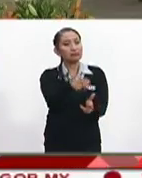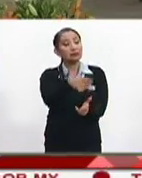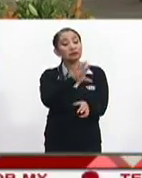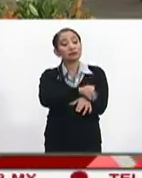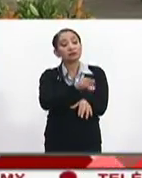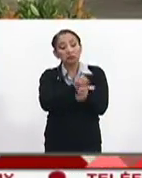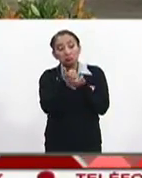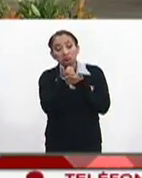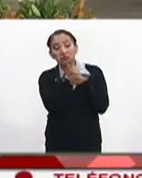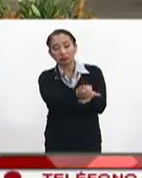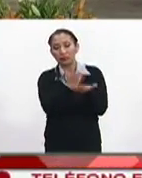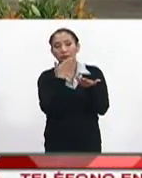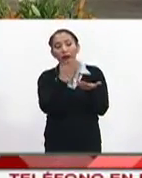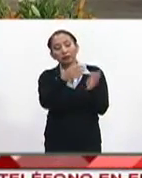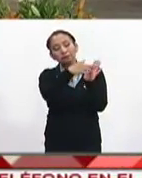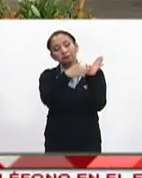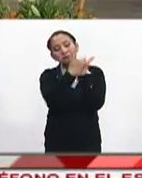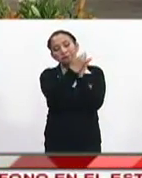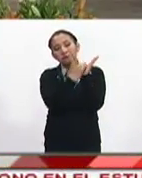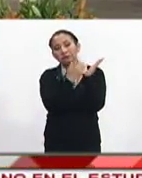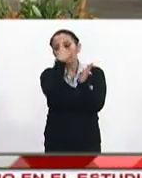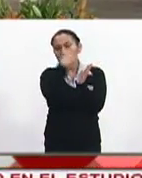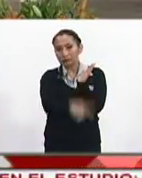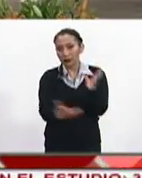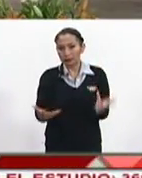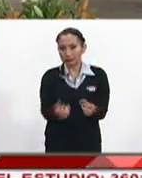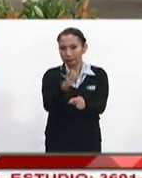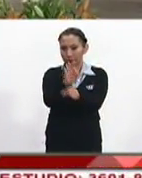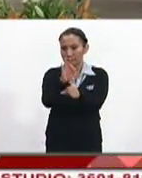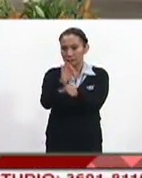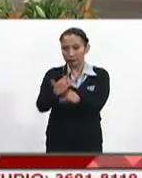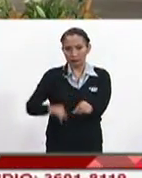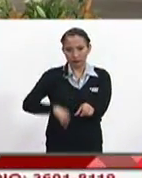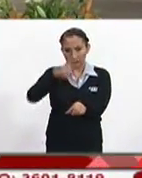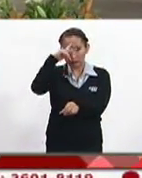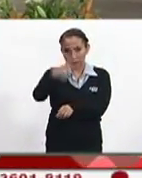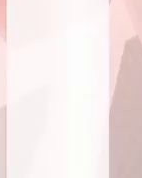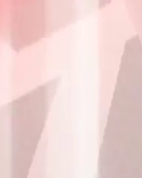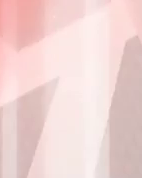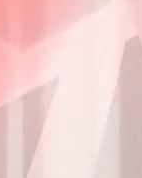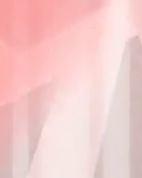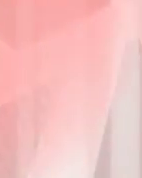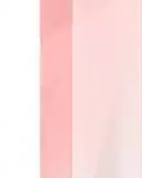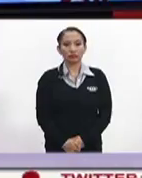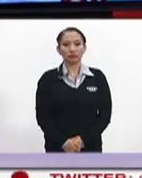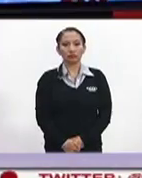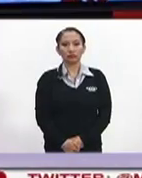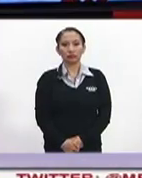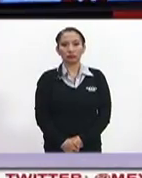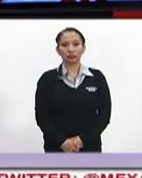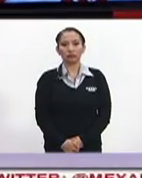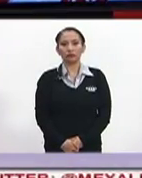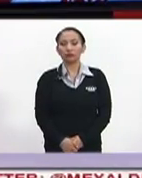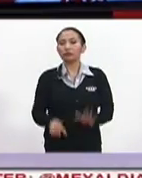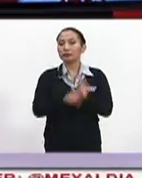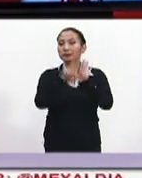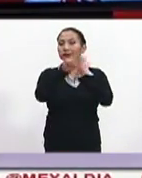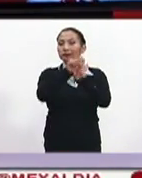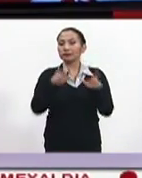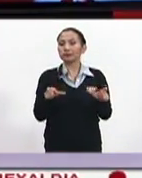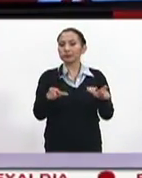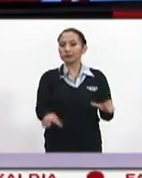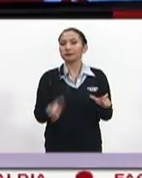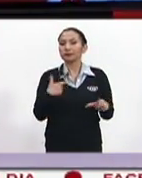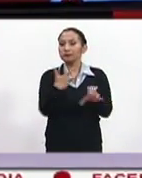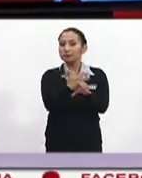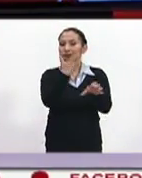cual permitirá establecer las condiciones adecuadas para salvaguardar los intereses de nuestro país. El Departamento de Defensa de